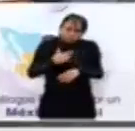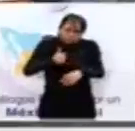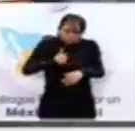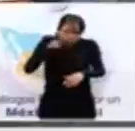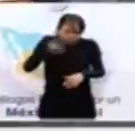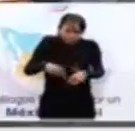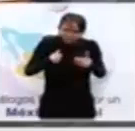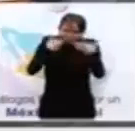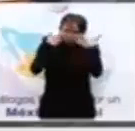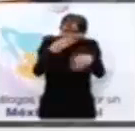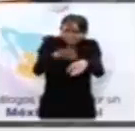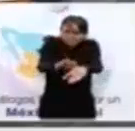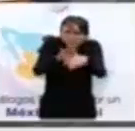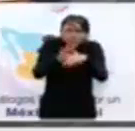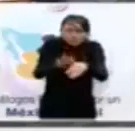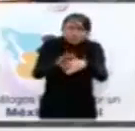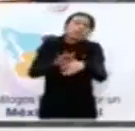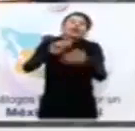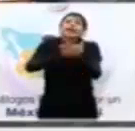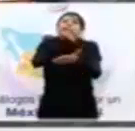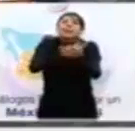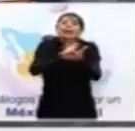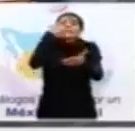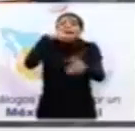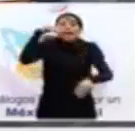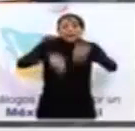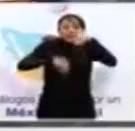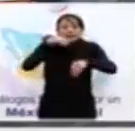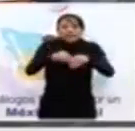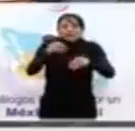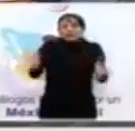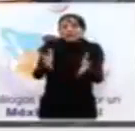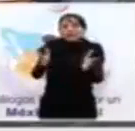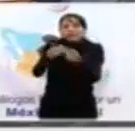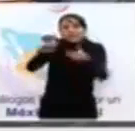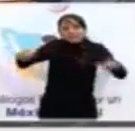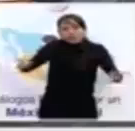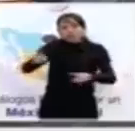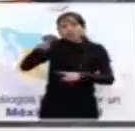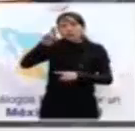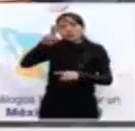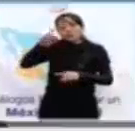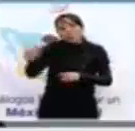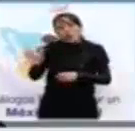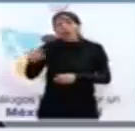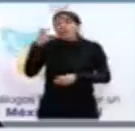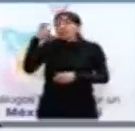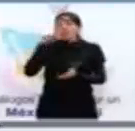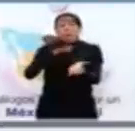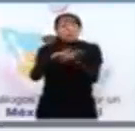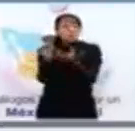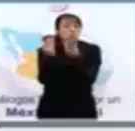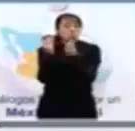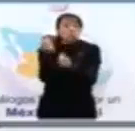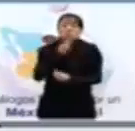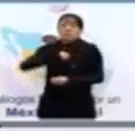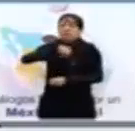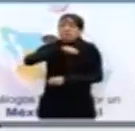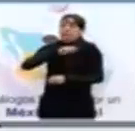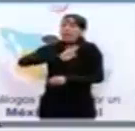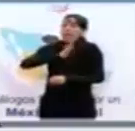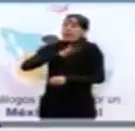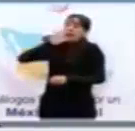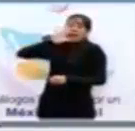de la Ley de Desarrollo Rural Sustentable sirvieron a España en puntos fundamentales de su Ley de Desarrollo Rural Sostenible